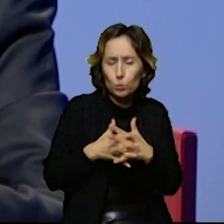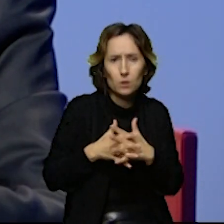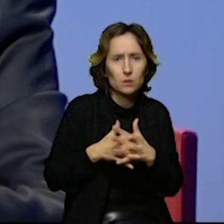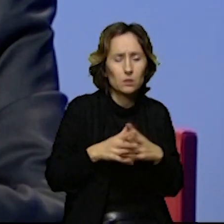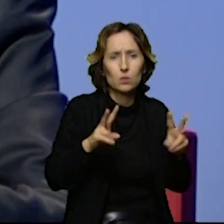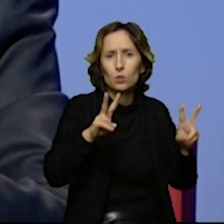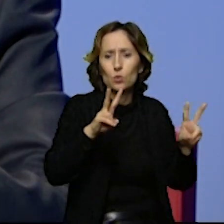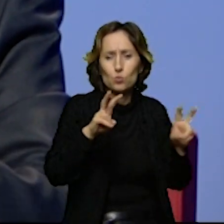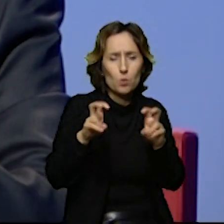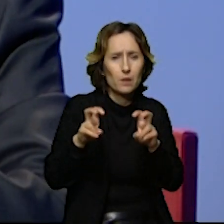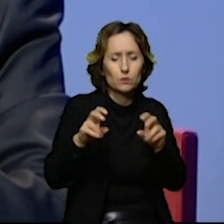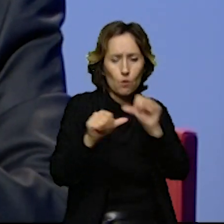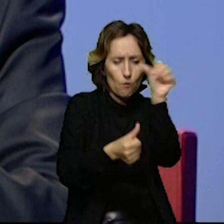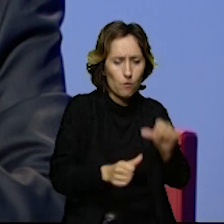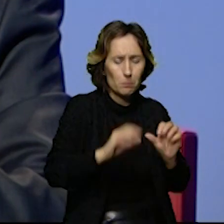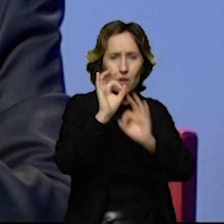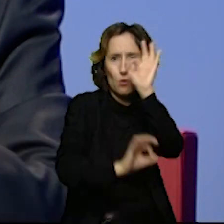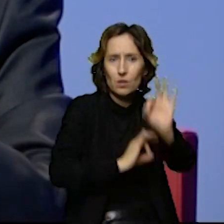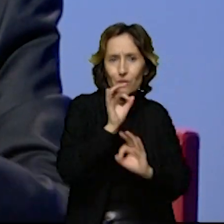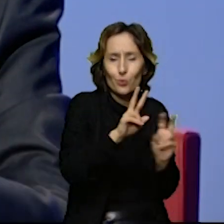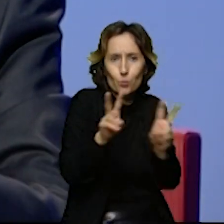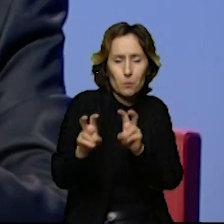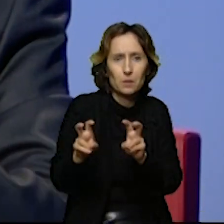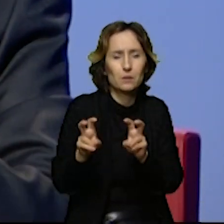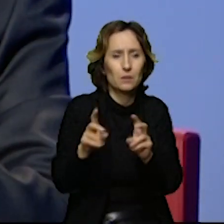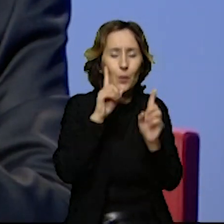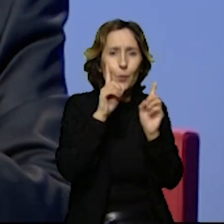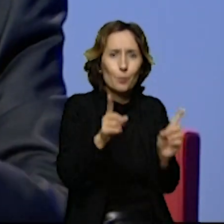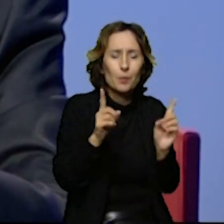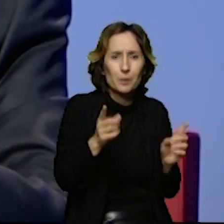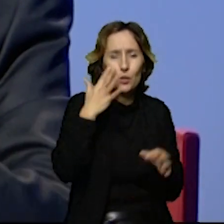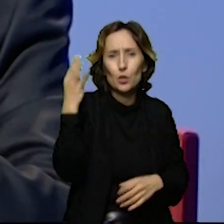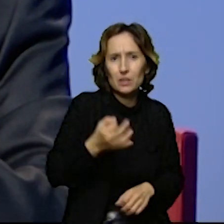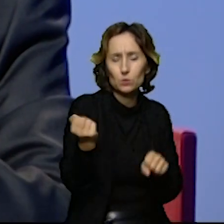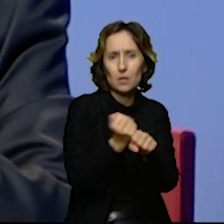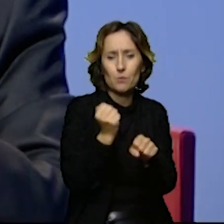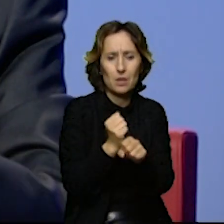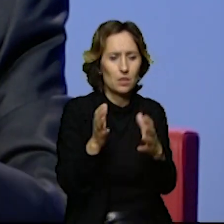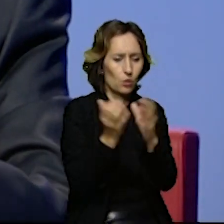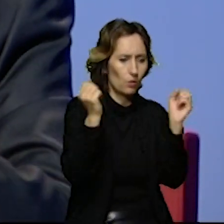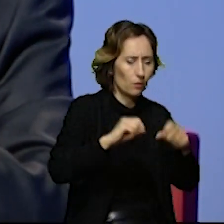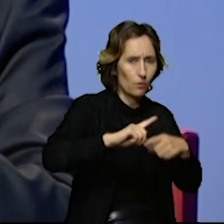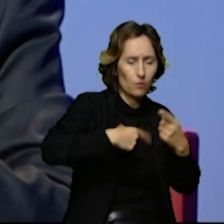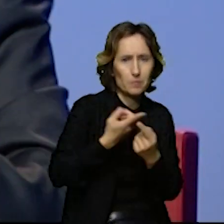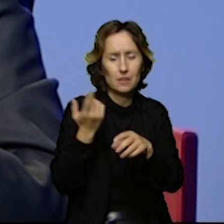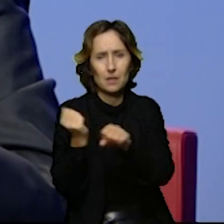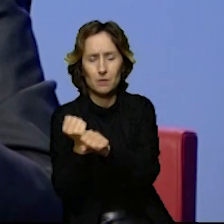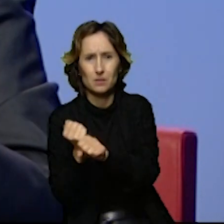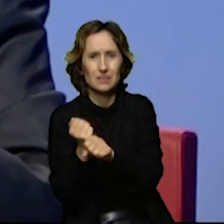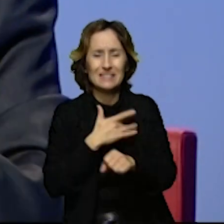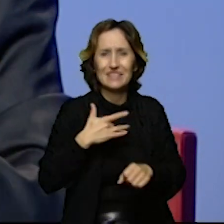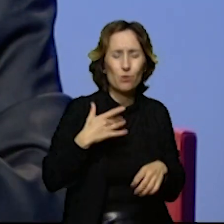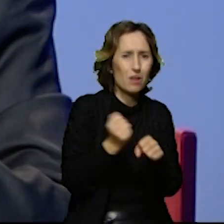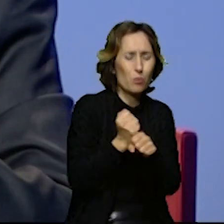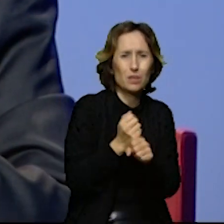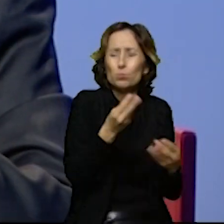nuevas fórmulas de organización, la prevención de riesgos laborales, la conciliación, la salud laboral. Hay montones